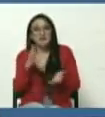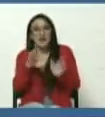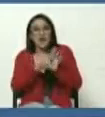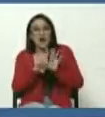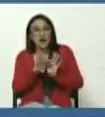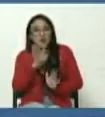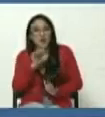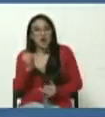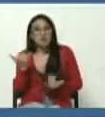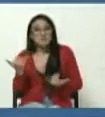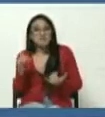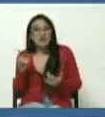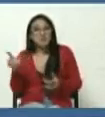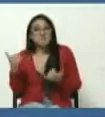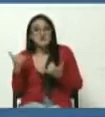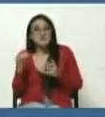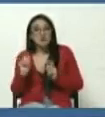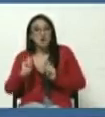Ahora